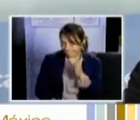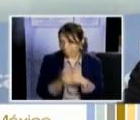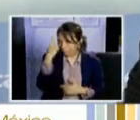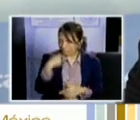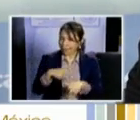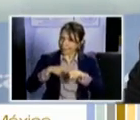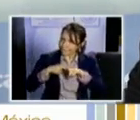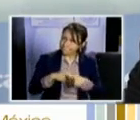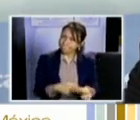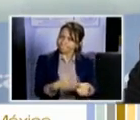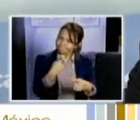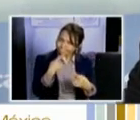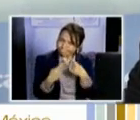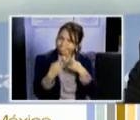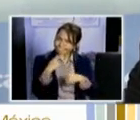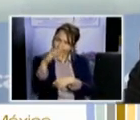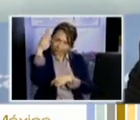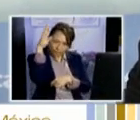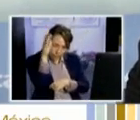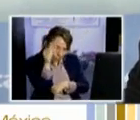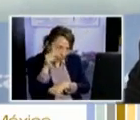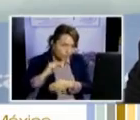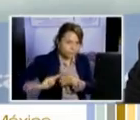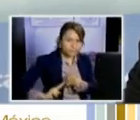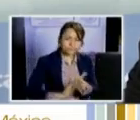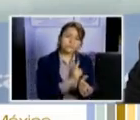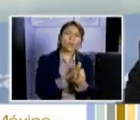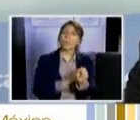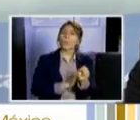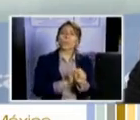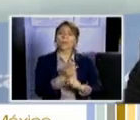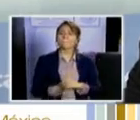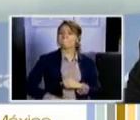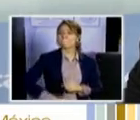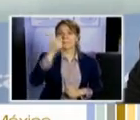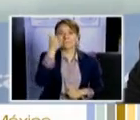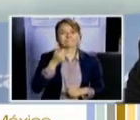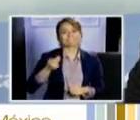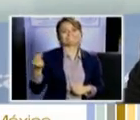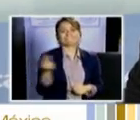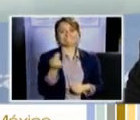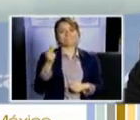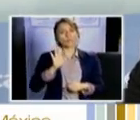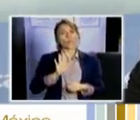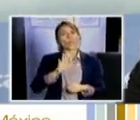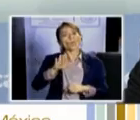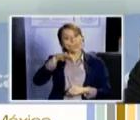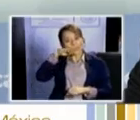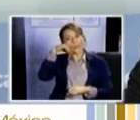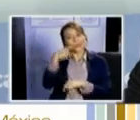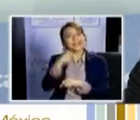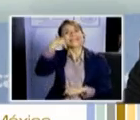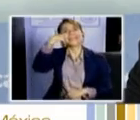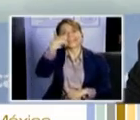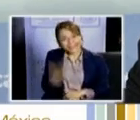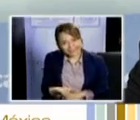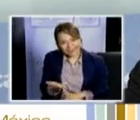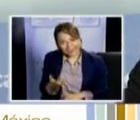tenemos que hacer, que tenemos que afrontar, es primero encontrar la voluntad política suficiente para llegar a un